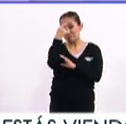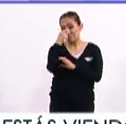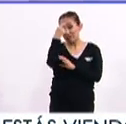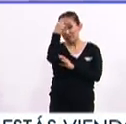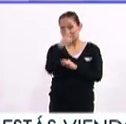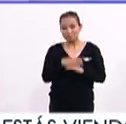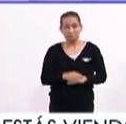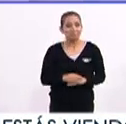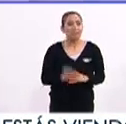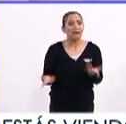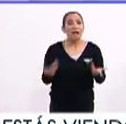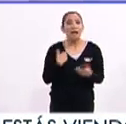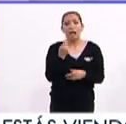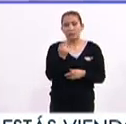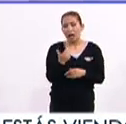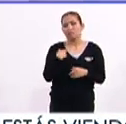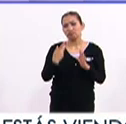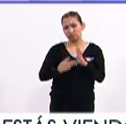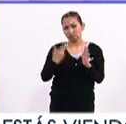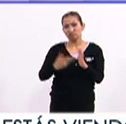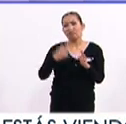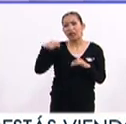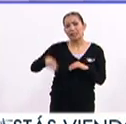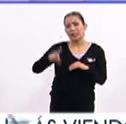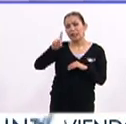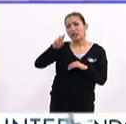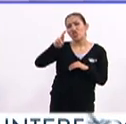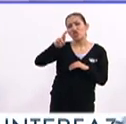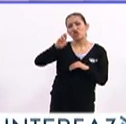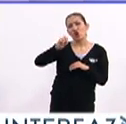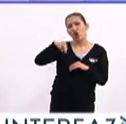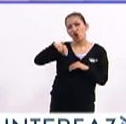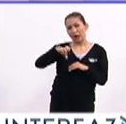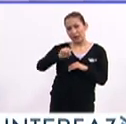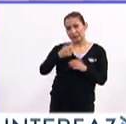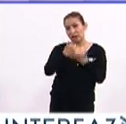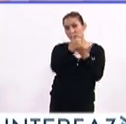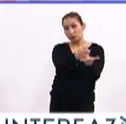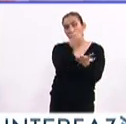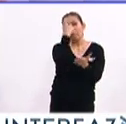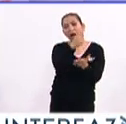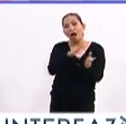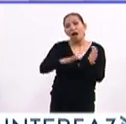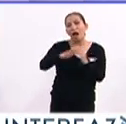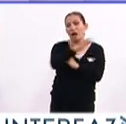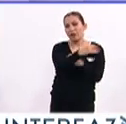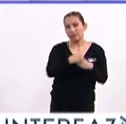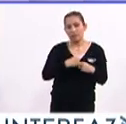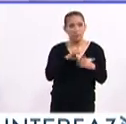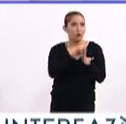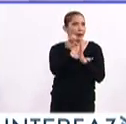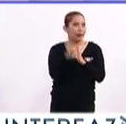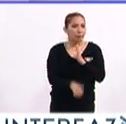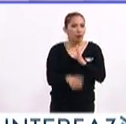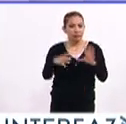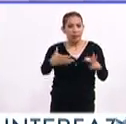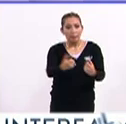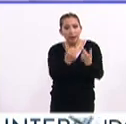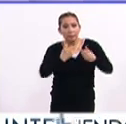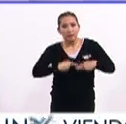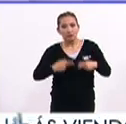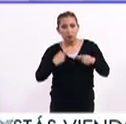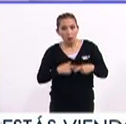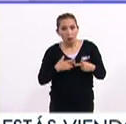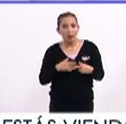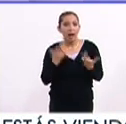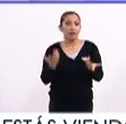accesible. Y bueno, son ya muchas las ocasiones en que los drones han contribuido a diferentes ámbitos de nuestra vida, como por ejemplo el rescate de